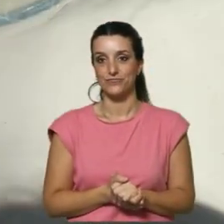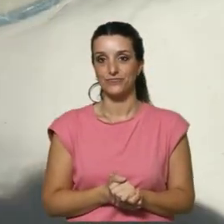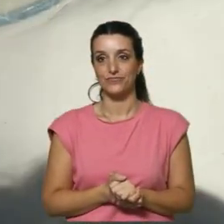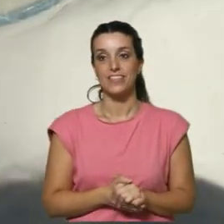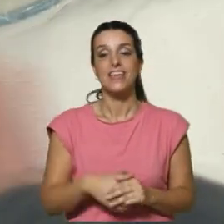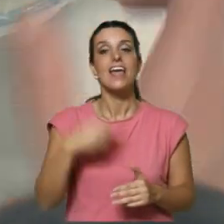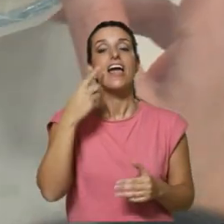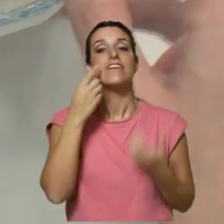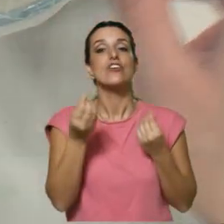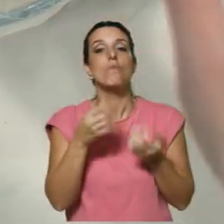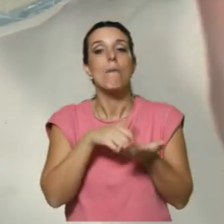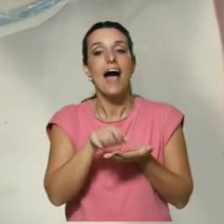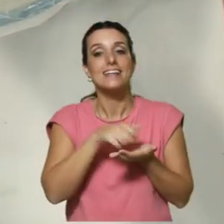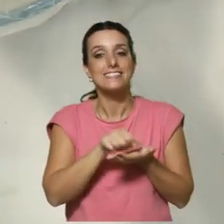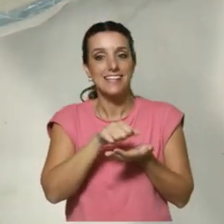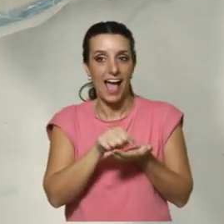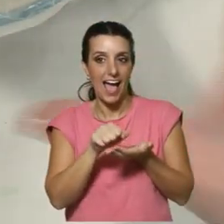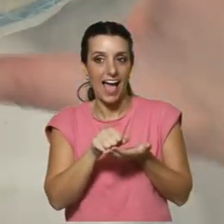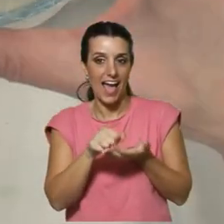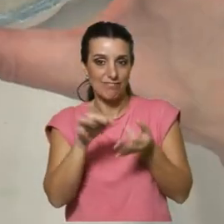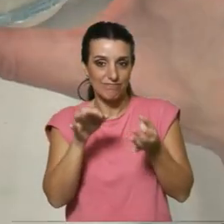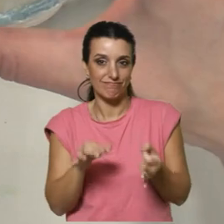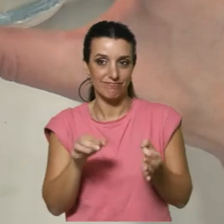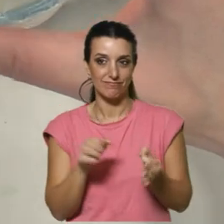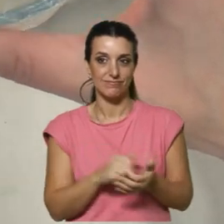¿Ves que te queda como una masa sostenida, no?